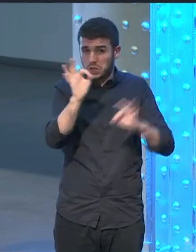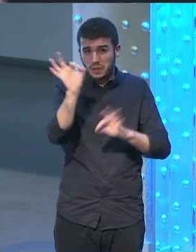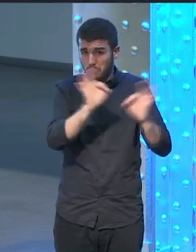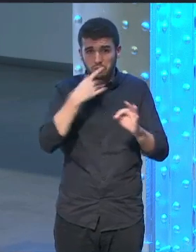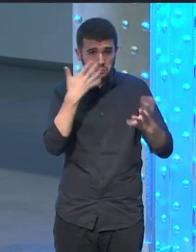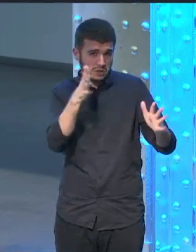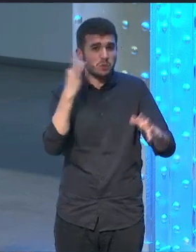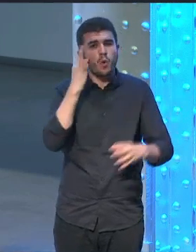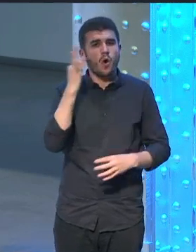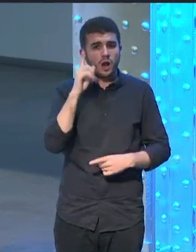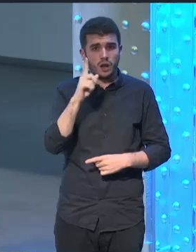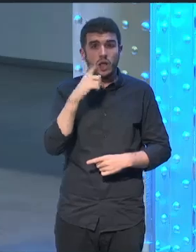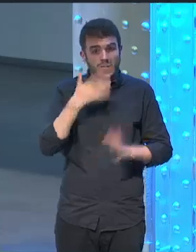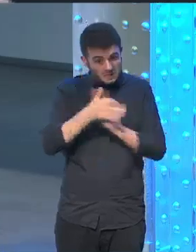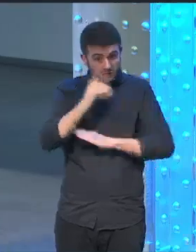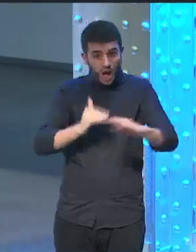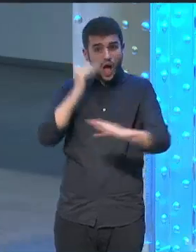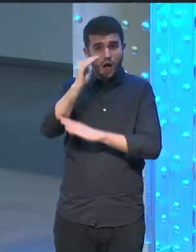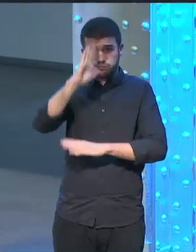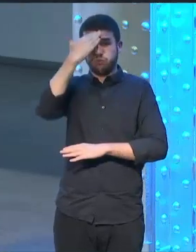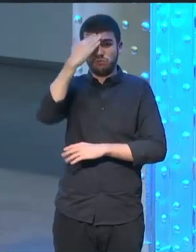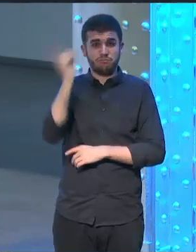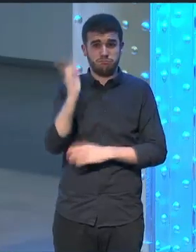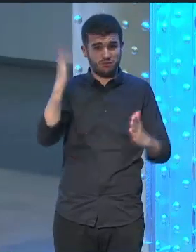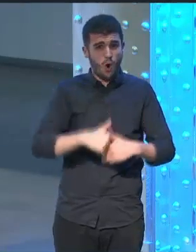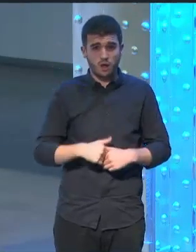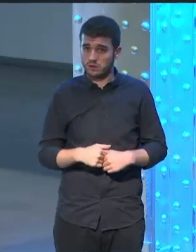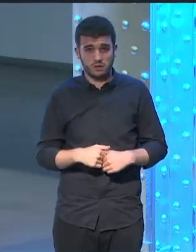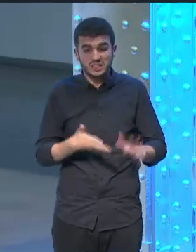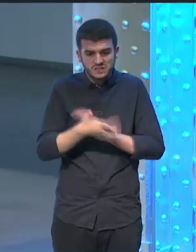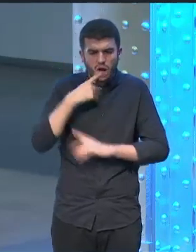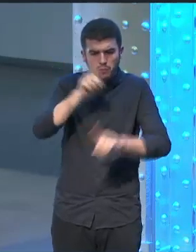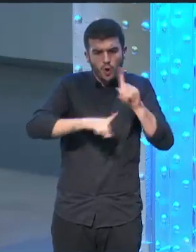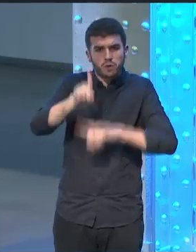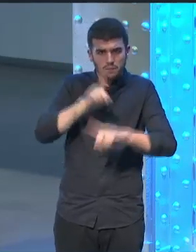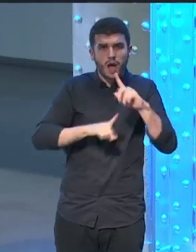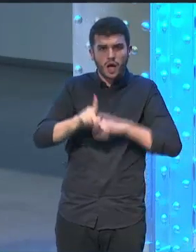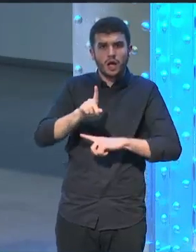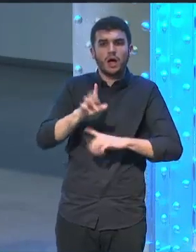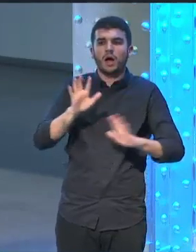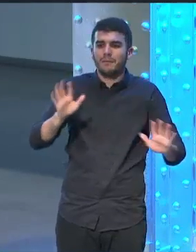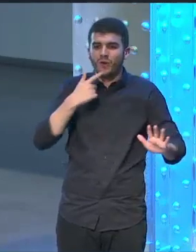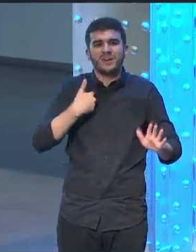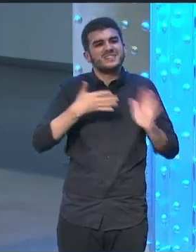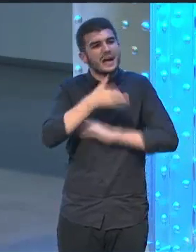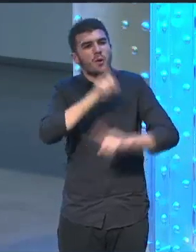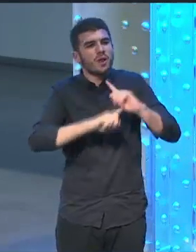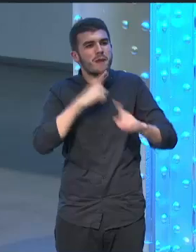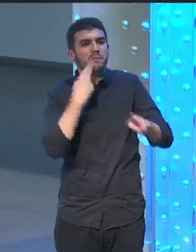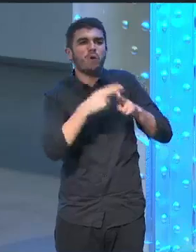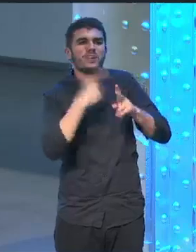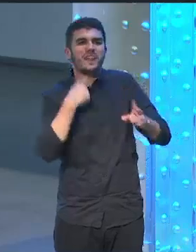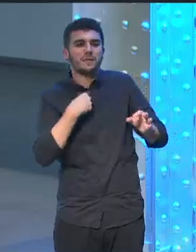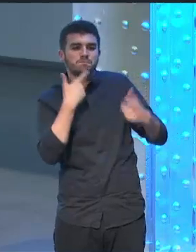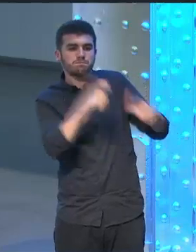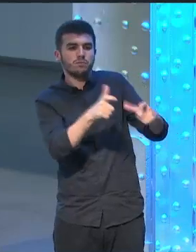sin embargo, tampoco estamos arriba. Entonces, hay un problema, y no solo un problema de política a nivel de